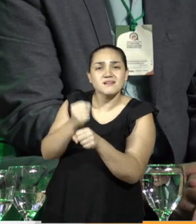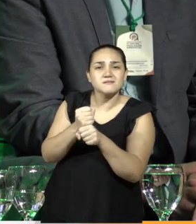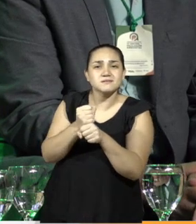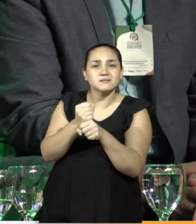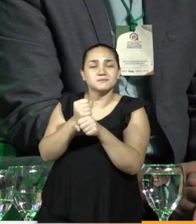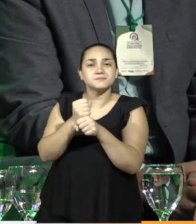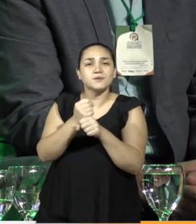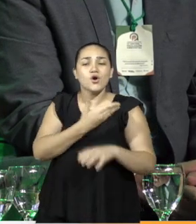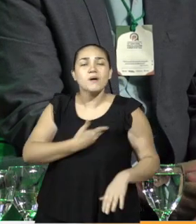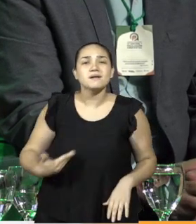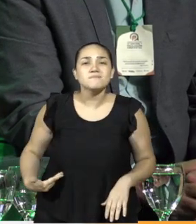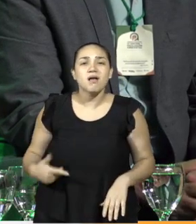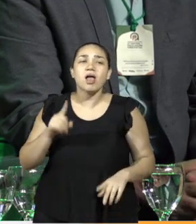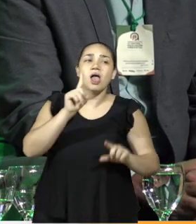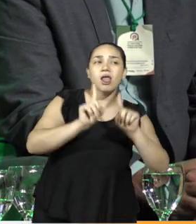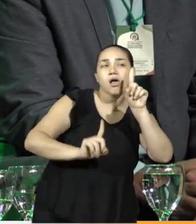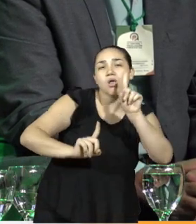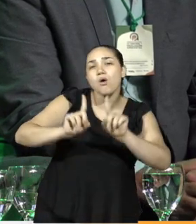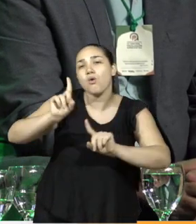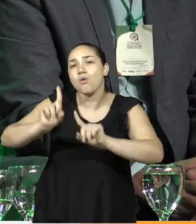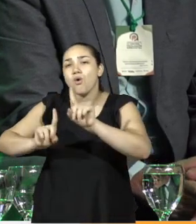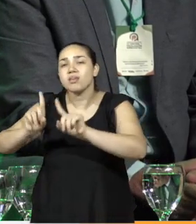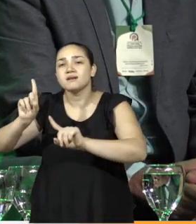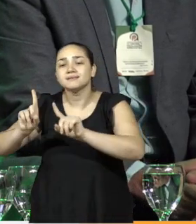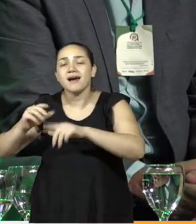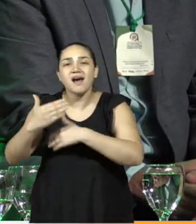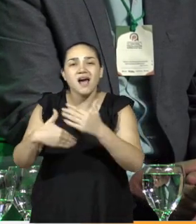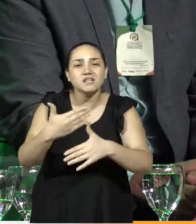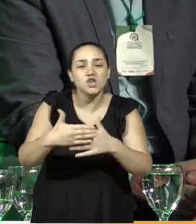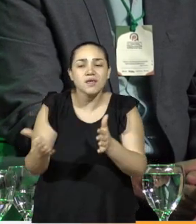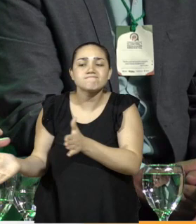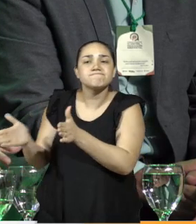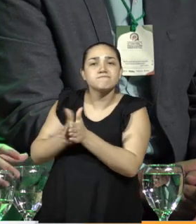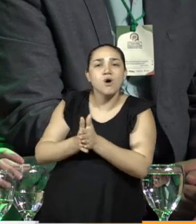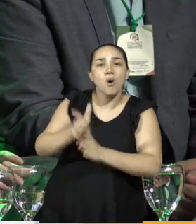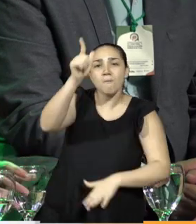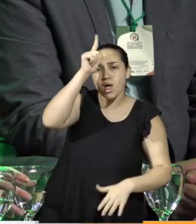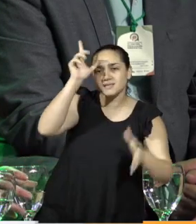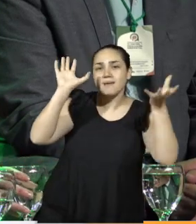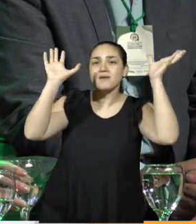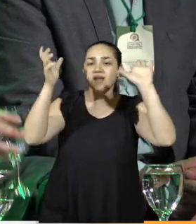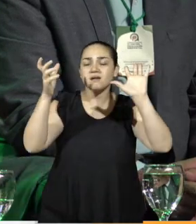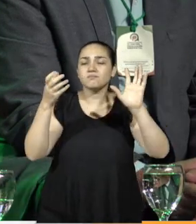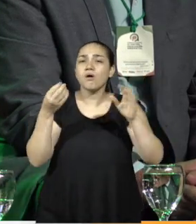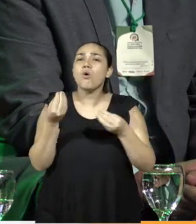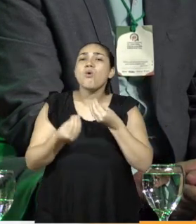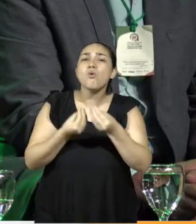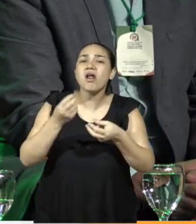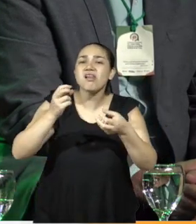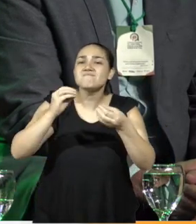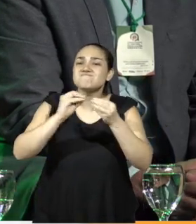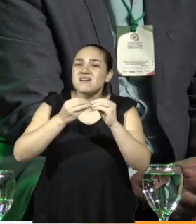gubernamental trabaja en algunas gestiones junto a la Policía Ambiental. ¿En qué casos podrías